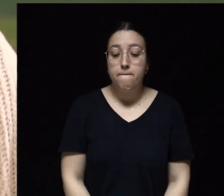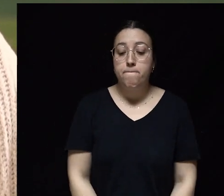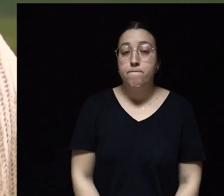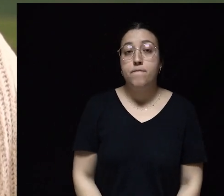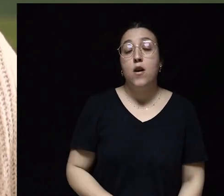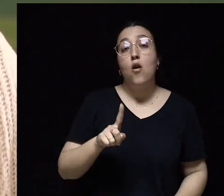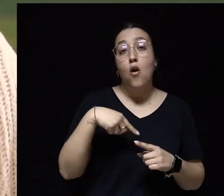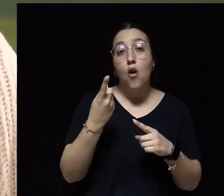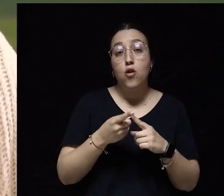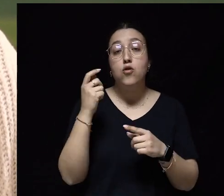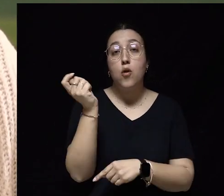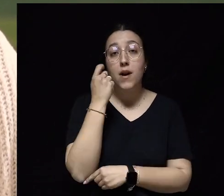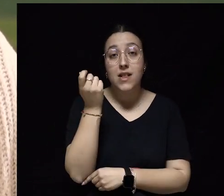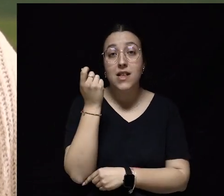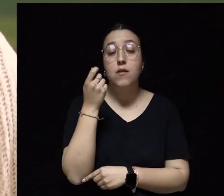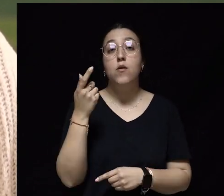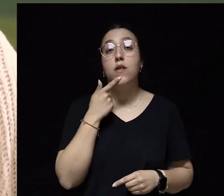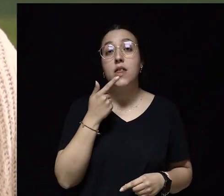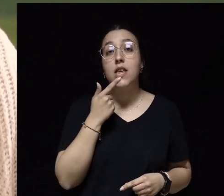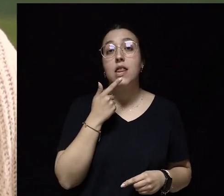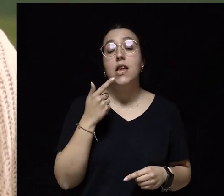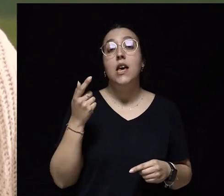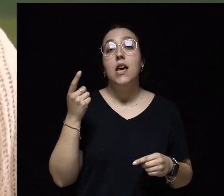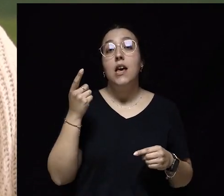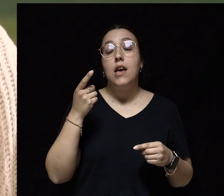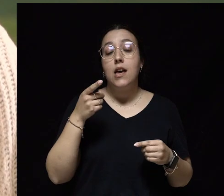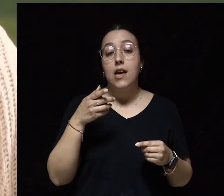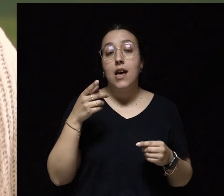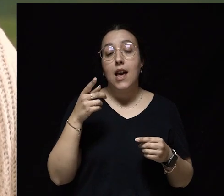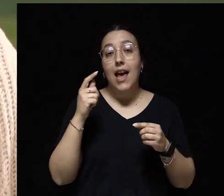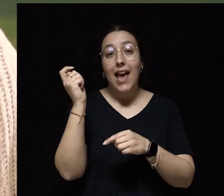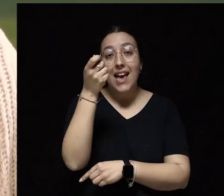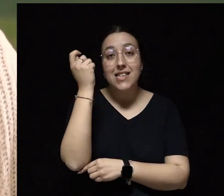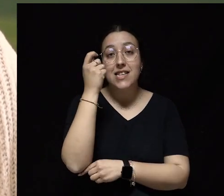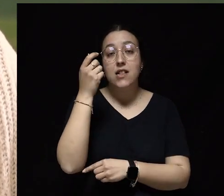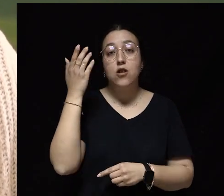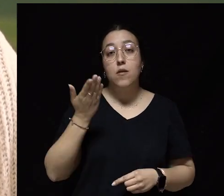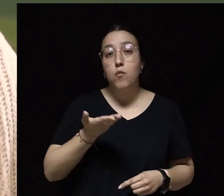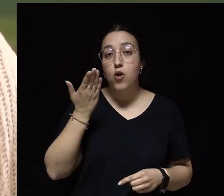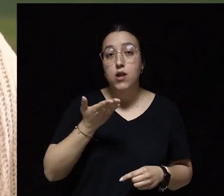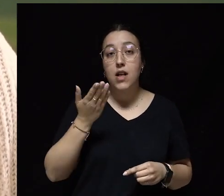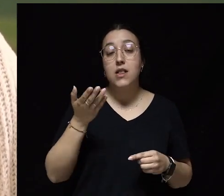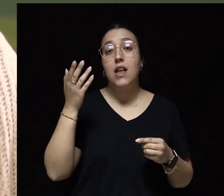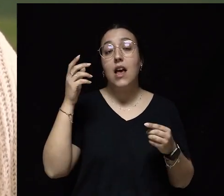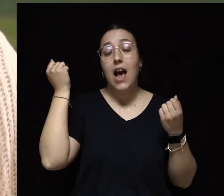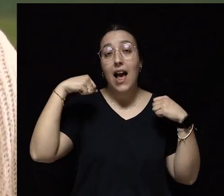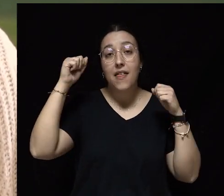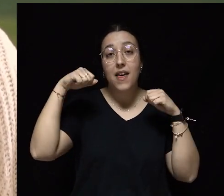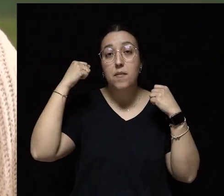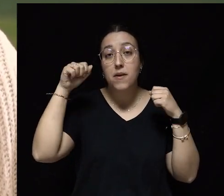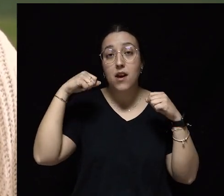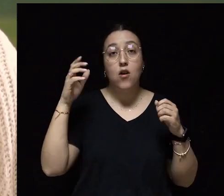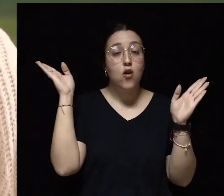los objetivos que marca la estrategia es el éxito académico en los niveles educativos